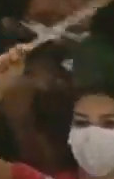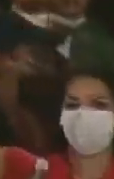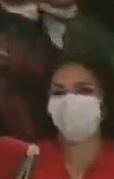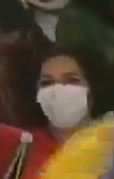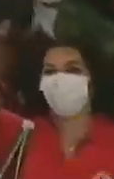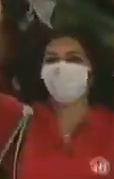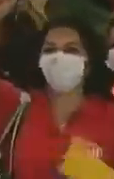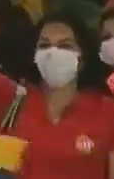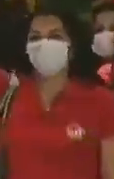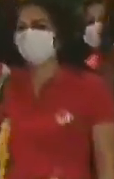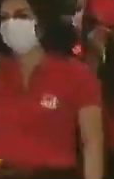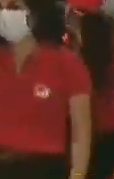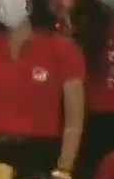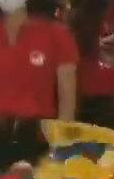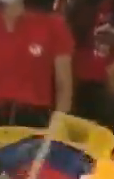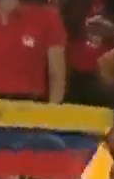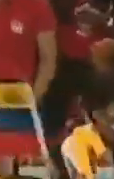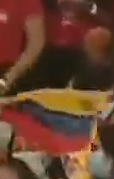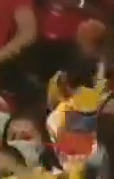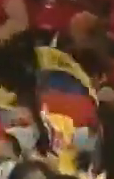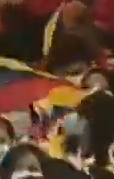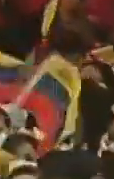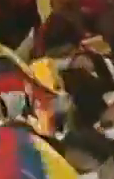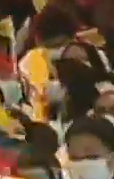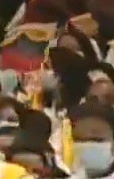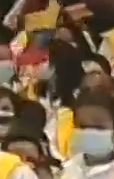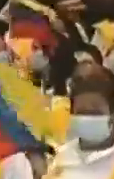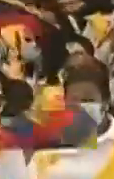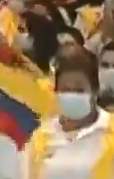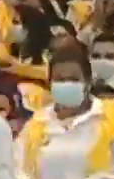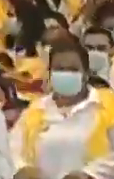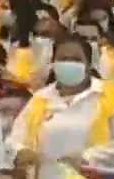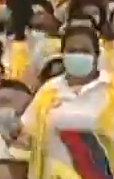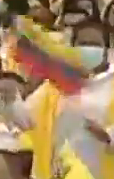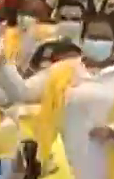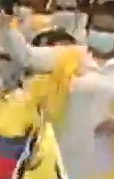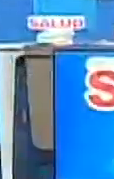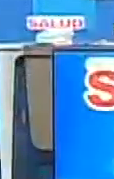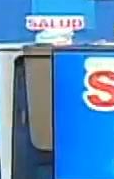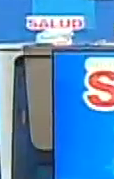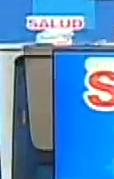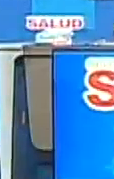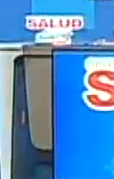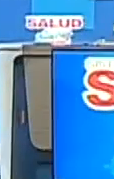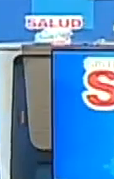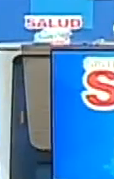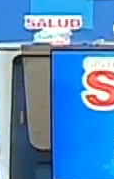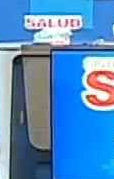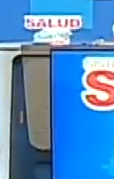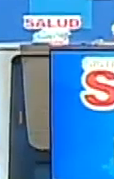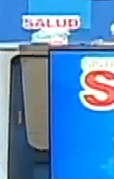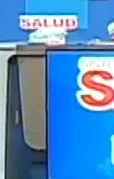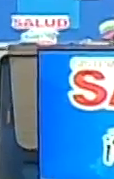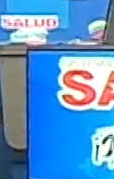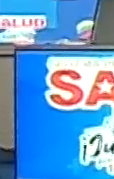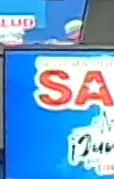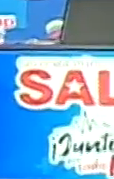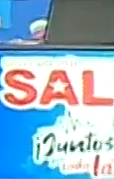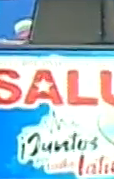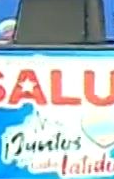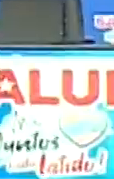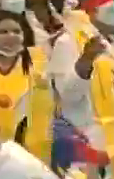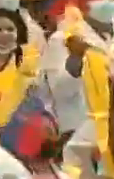salud, atender a la gente, a formarse como profesionales de forma integral, hacia una causa justa, hacia una causa común para